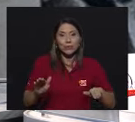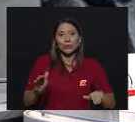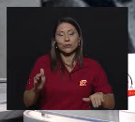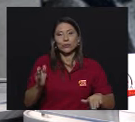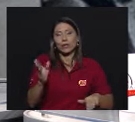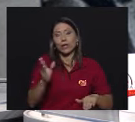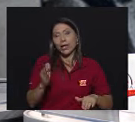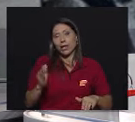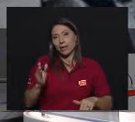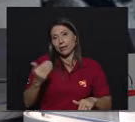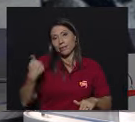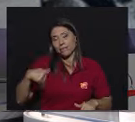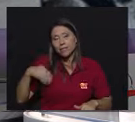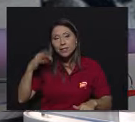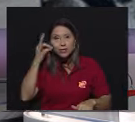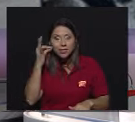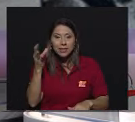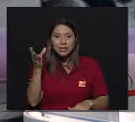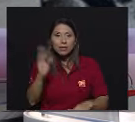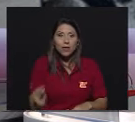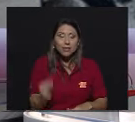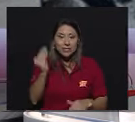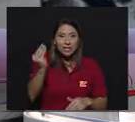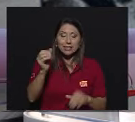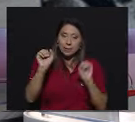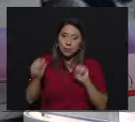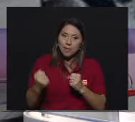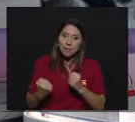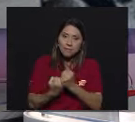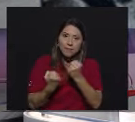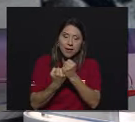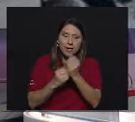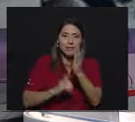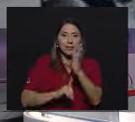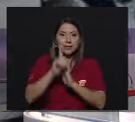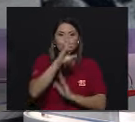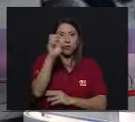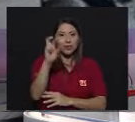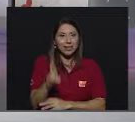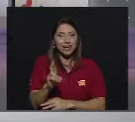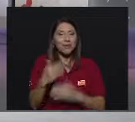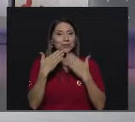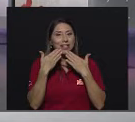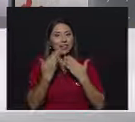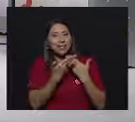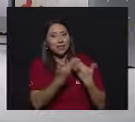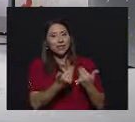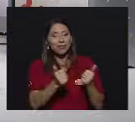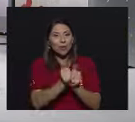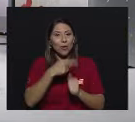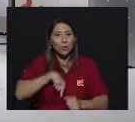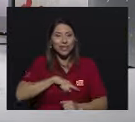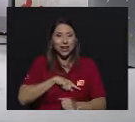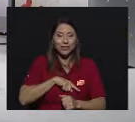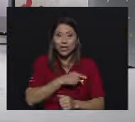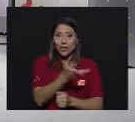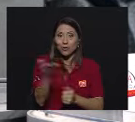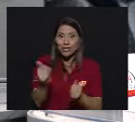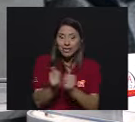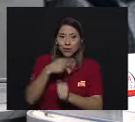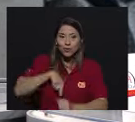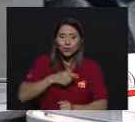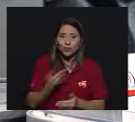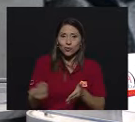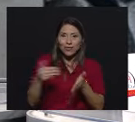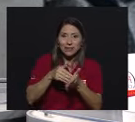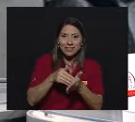niñas y adolescentes y jóvenes pues exitosos que aporten en el desarrollo de Costa Rica. Muchas gracias a ustedes por acompañarnos y a ustedes por